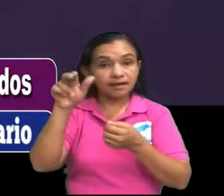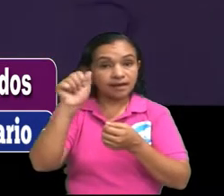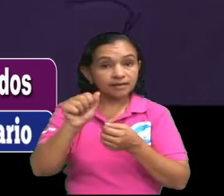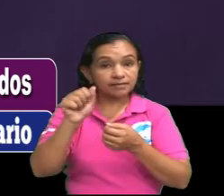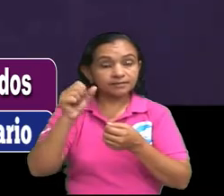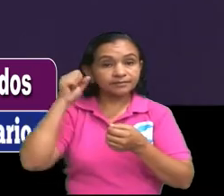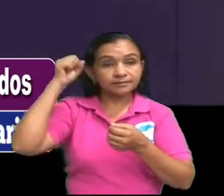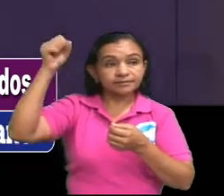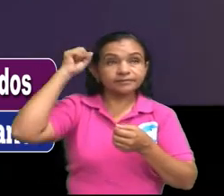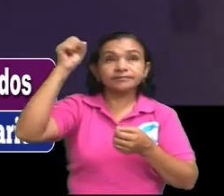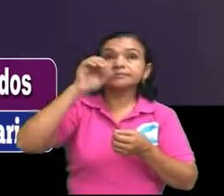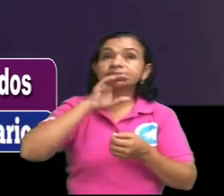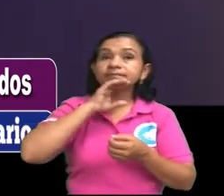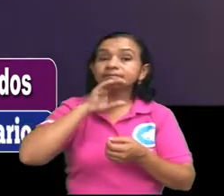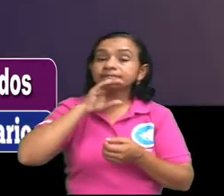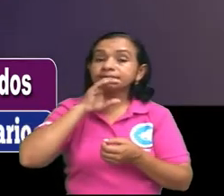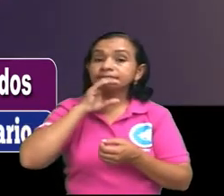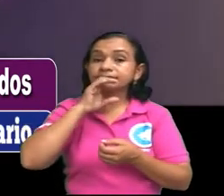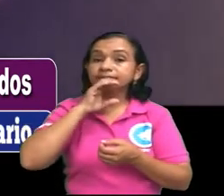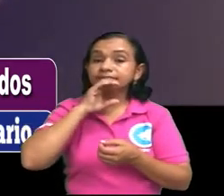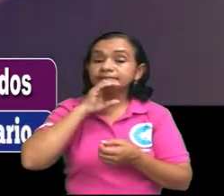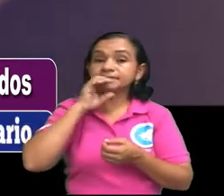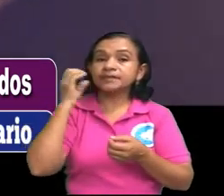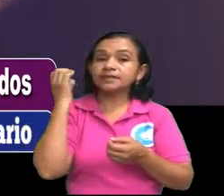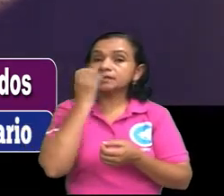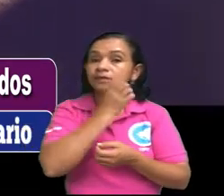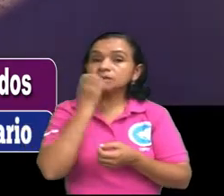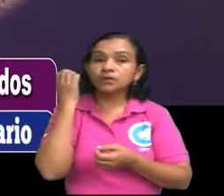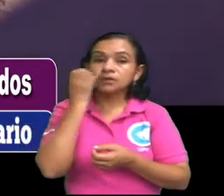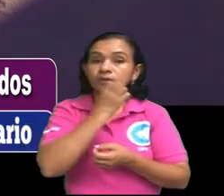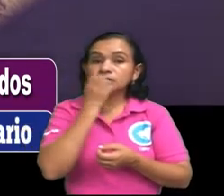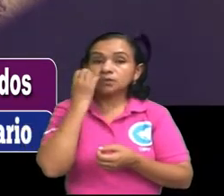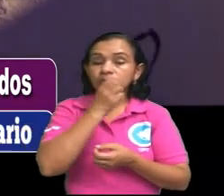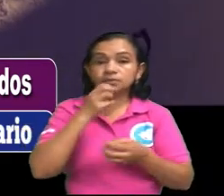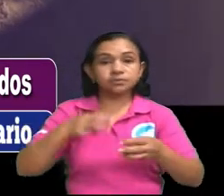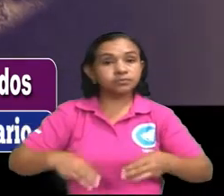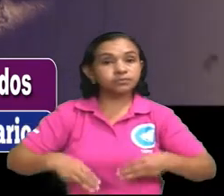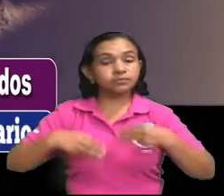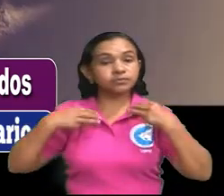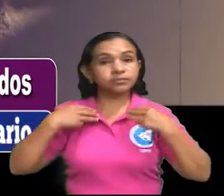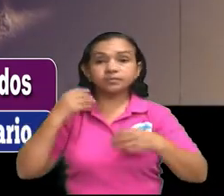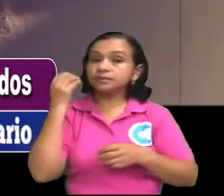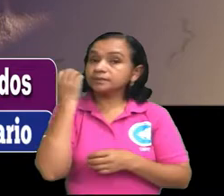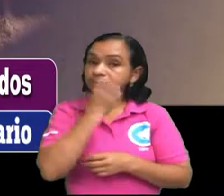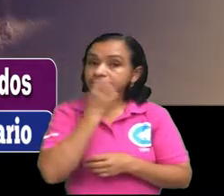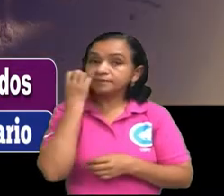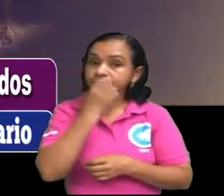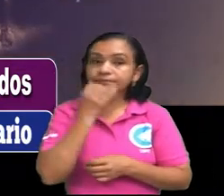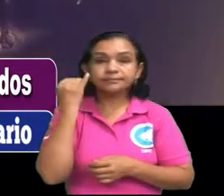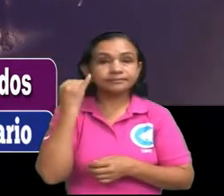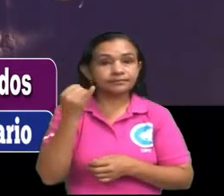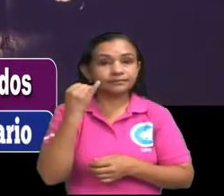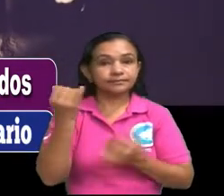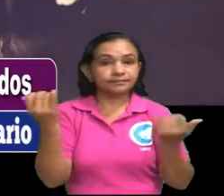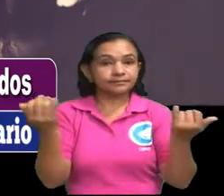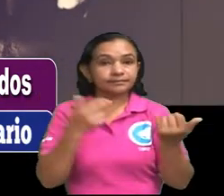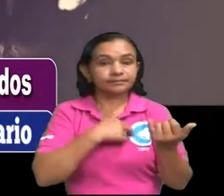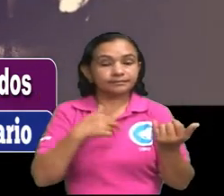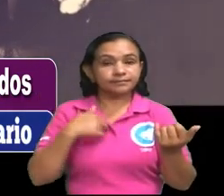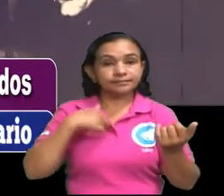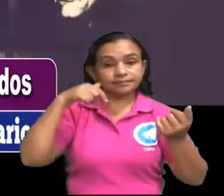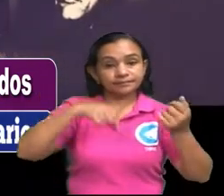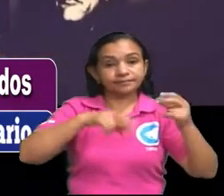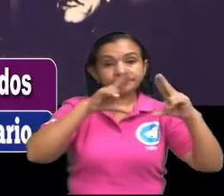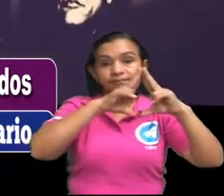Revolución Cubana había esclavismo, un esclavismo moderno, pero había esclavización. Claro. Igual nos ocurre a nosotros